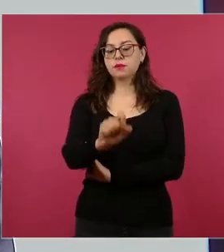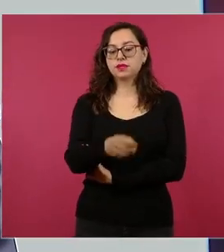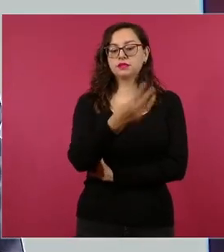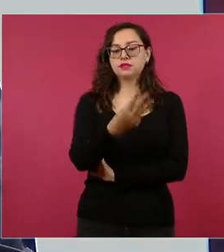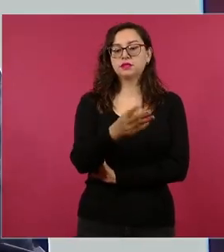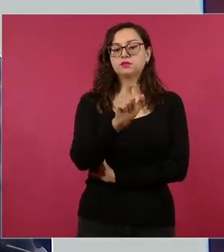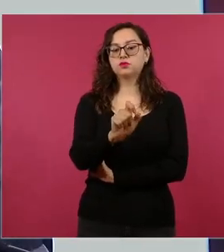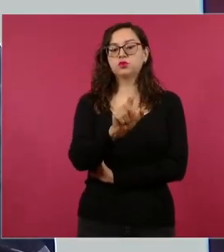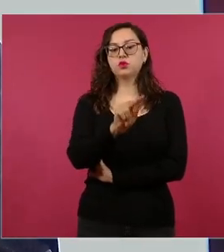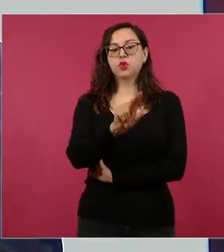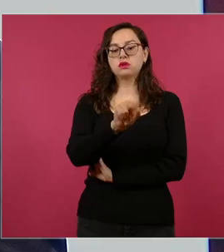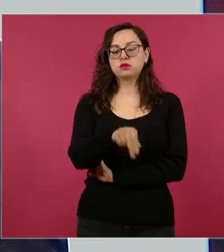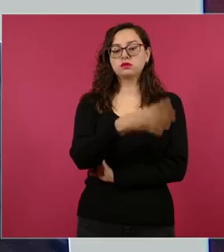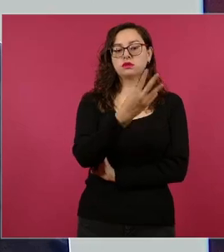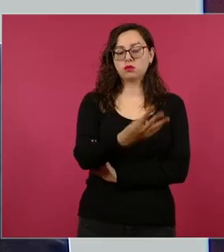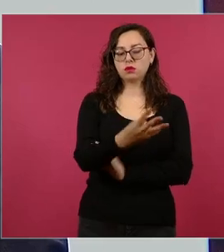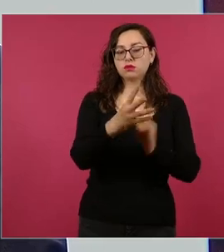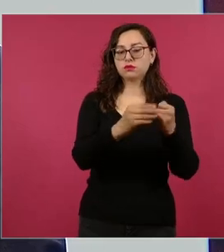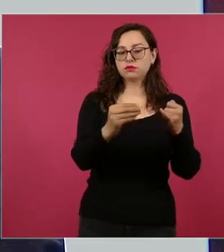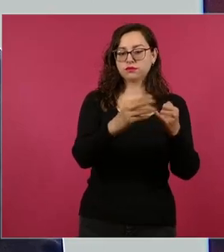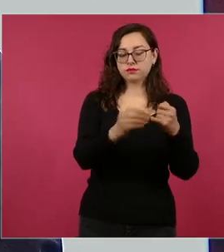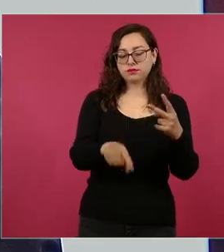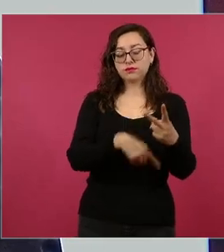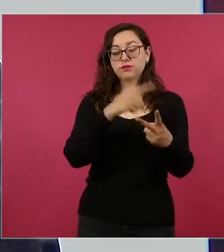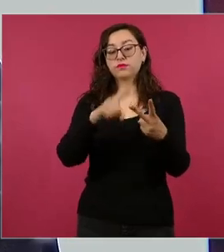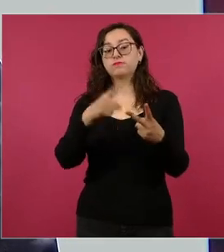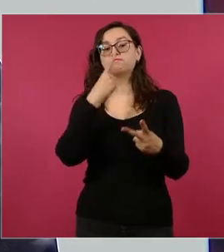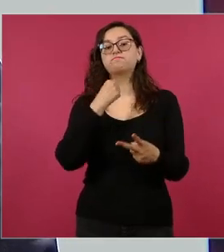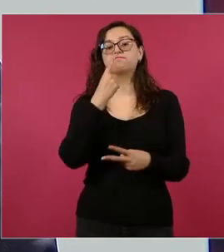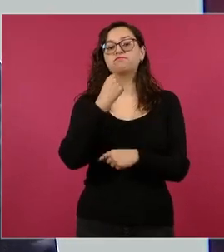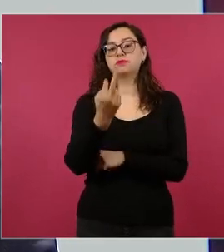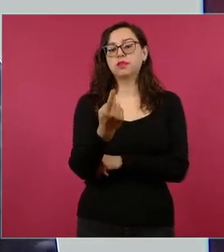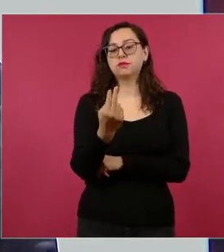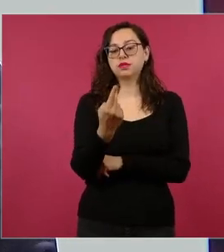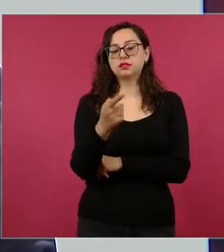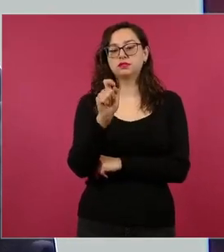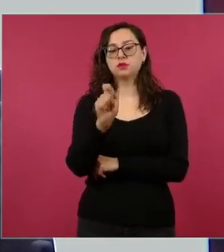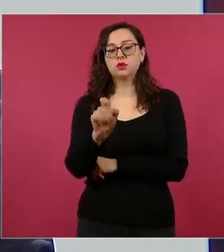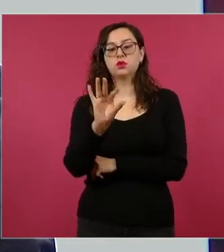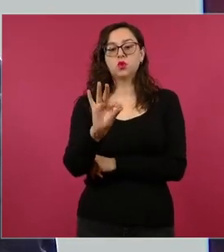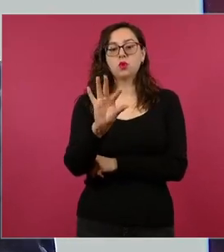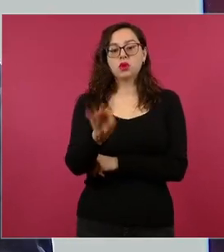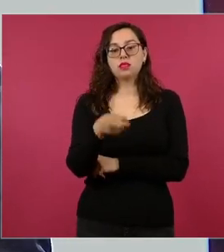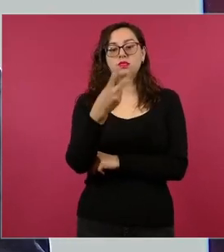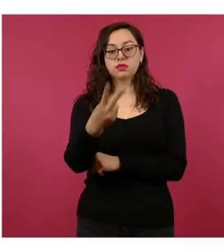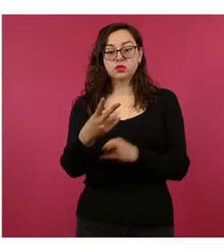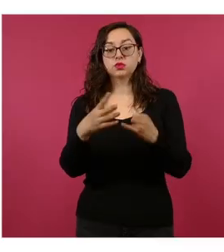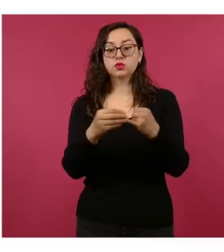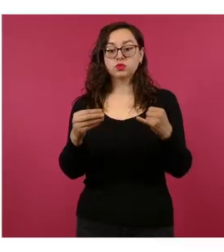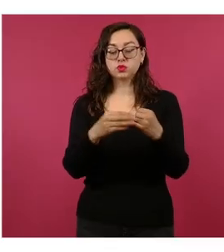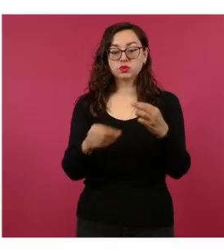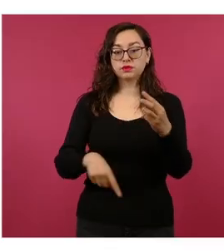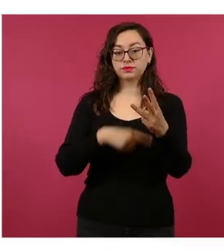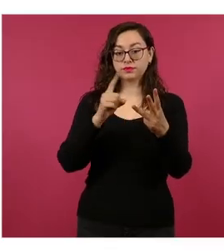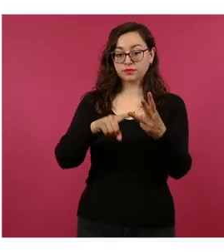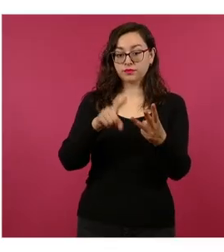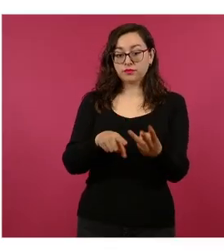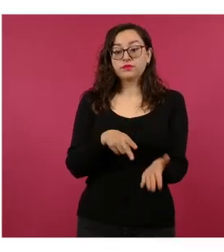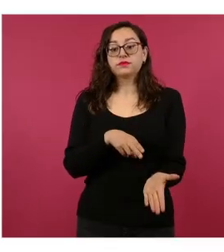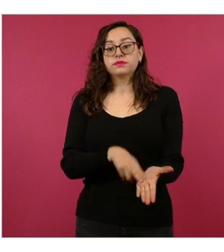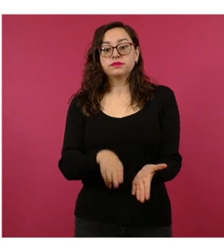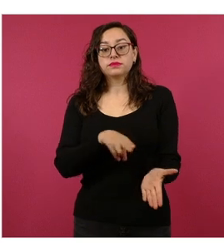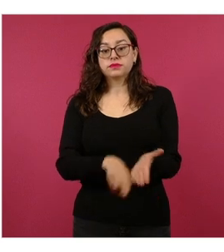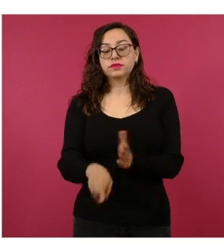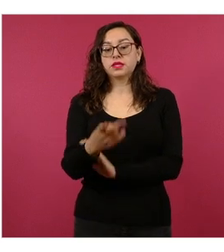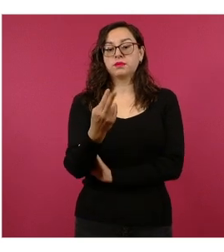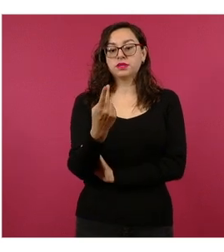84 centavos, el precio promedio para la premium 25 pesos con 42 centavos y el diésel en 25 pesos